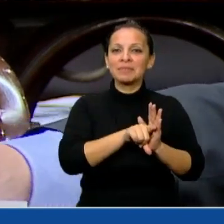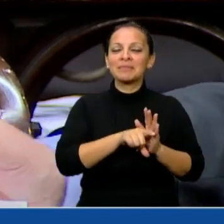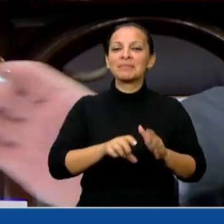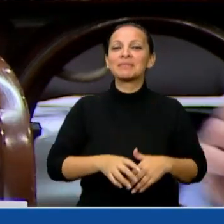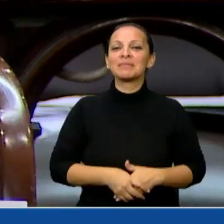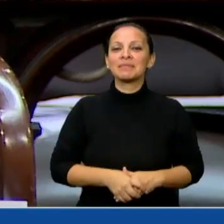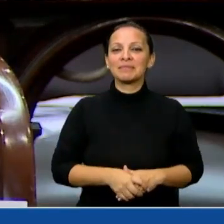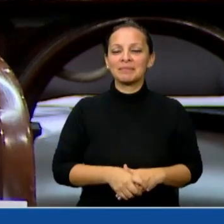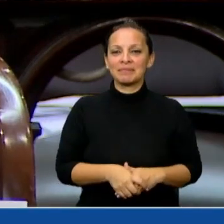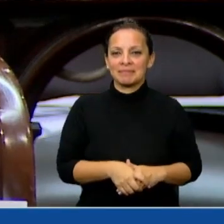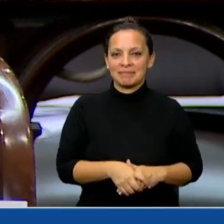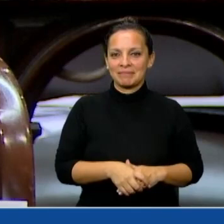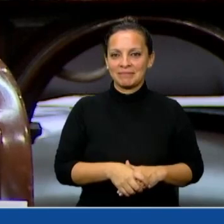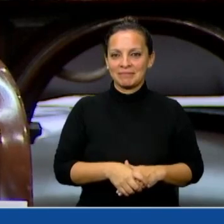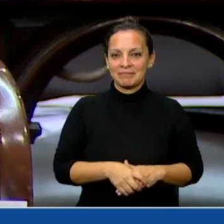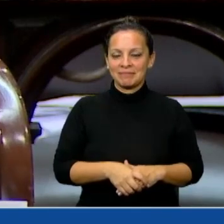porque...